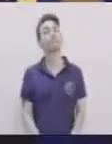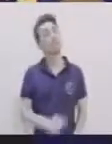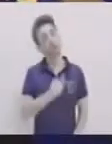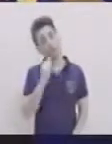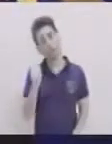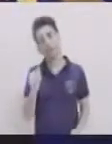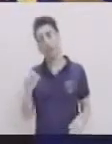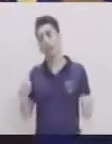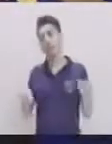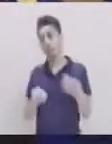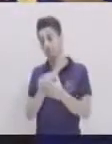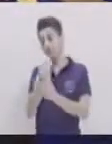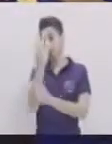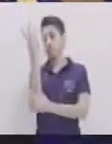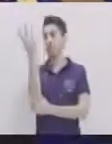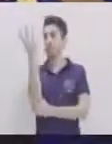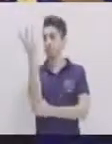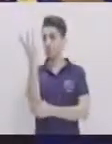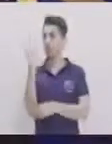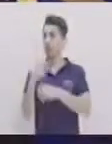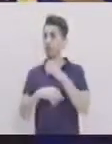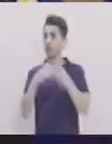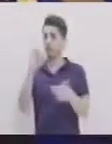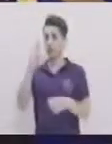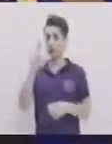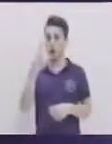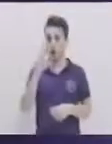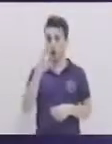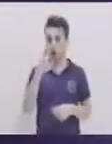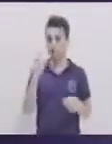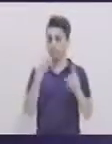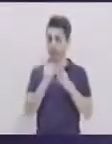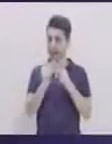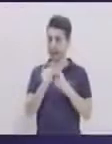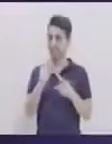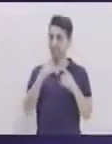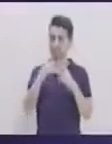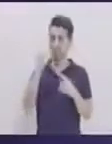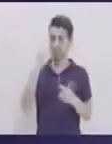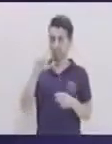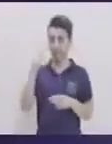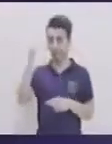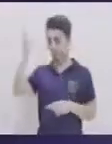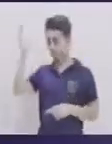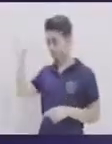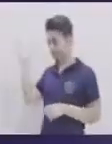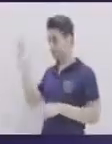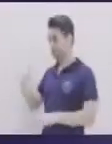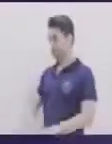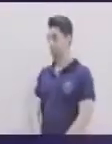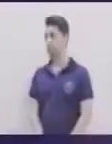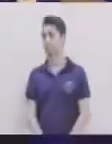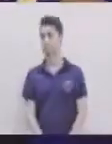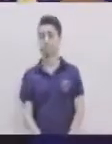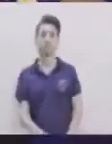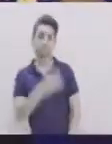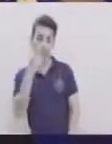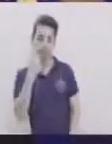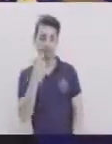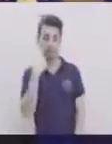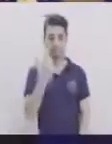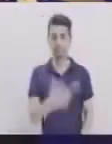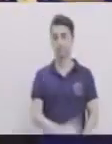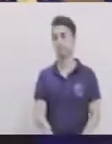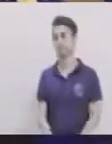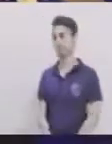Y flor. Tujlu. Tujlu. Lo vamos